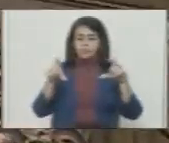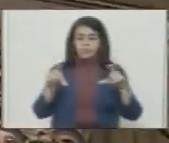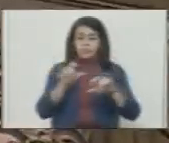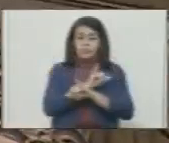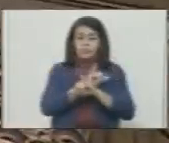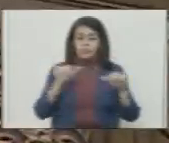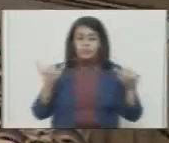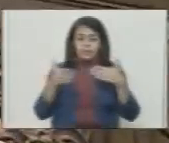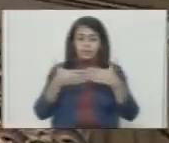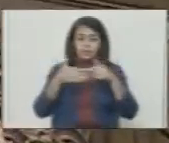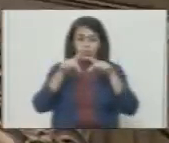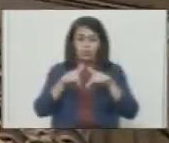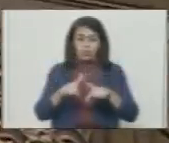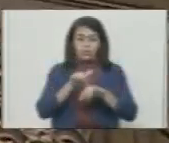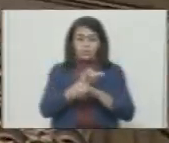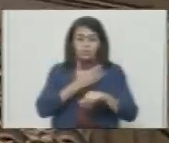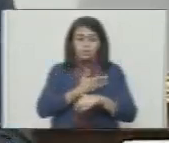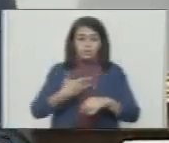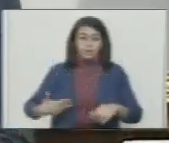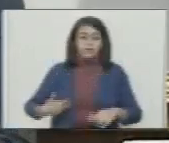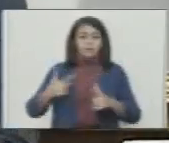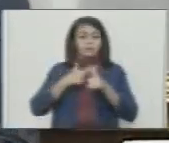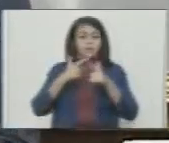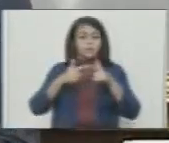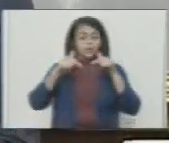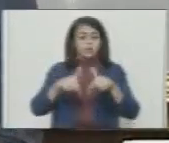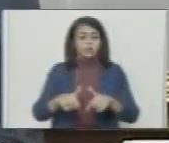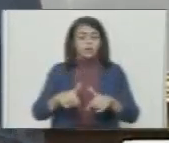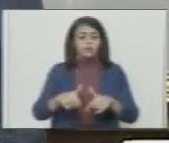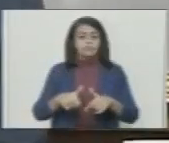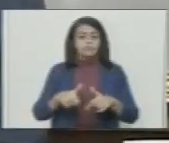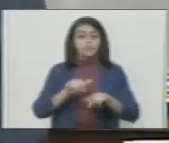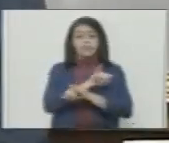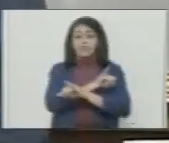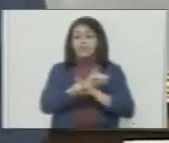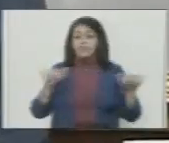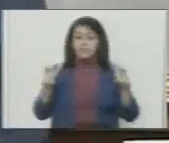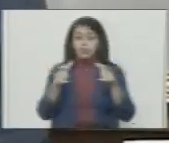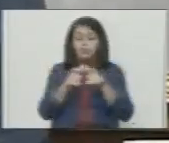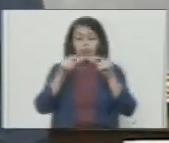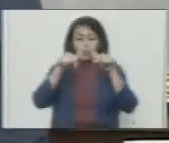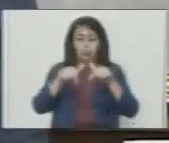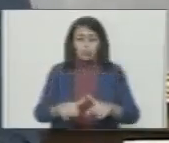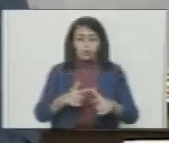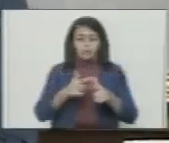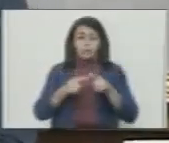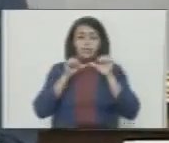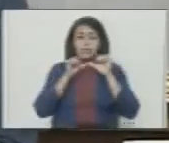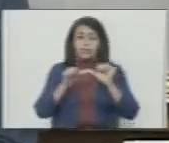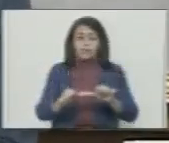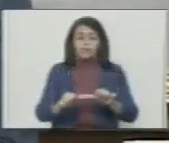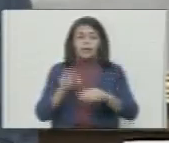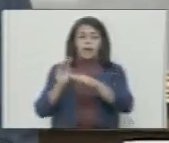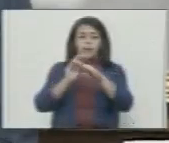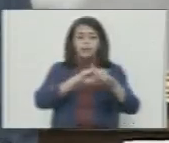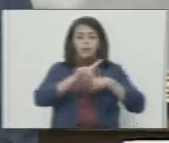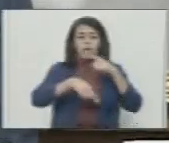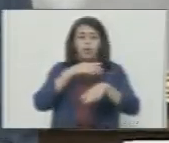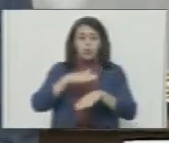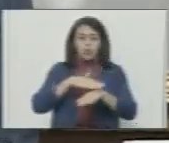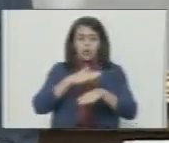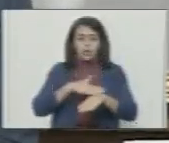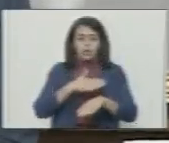secretaria. Agotada la agenda del día de hoy, presidente. En consecuencia, se declara por terminada esta sesión y quedan